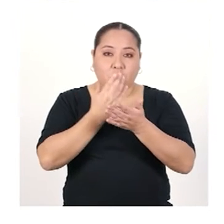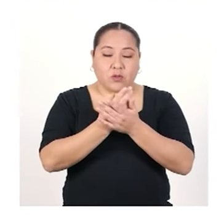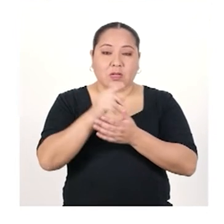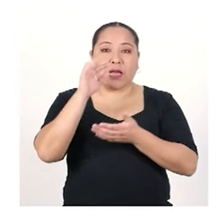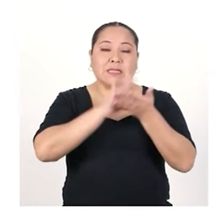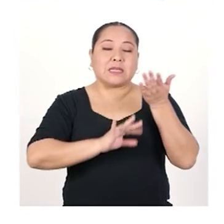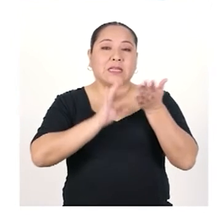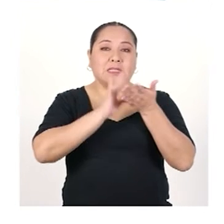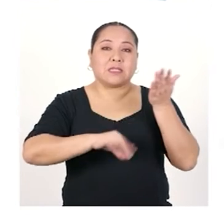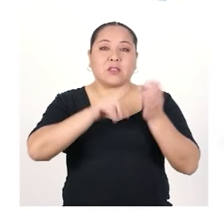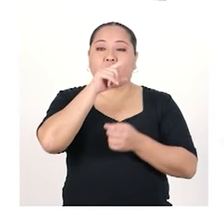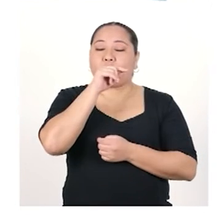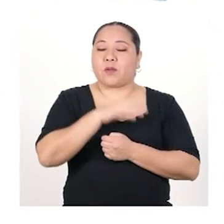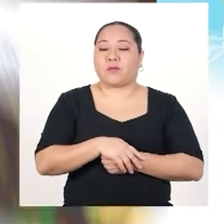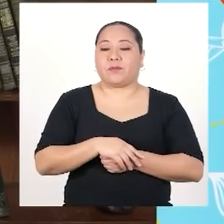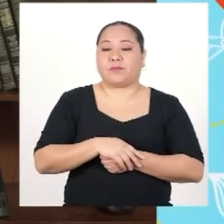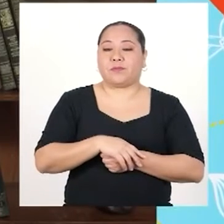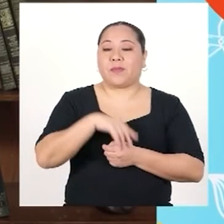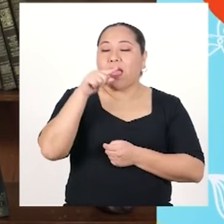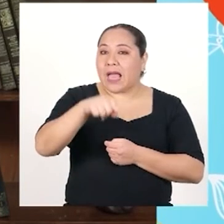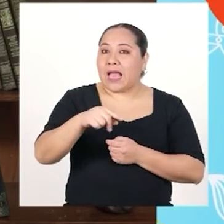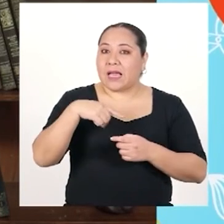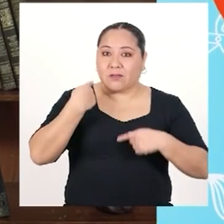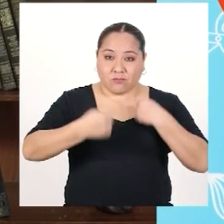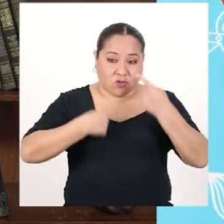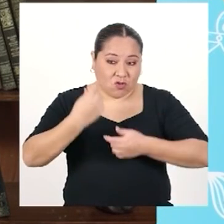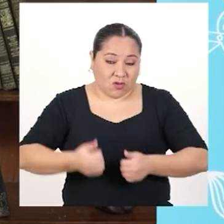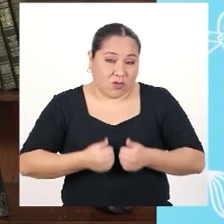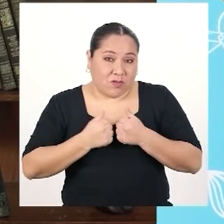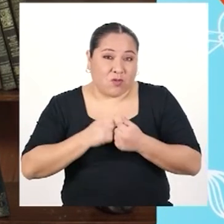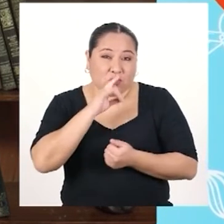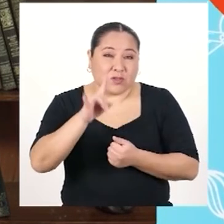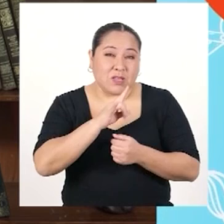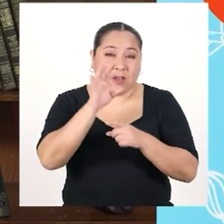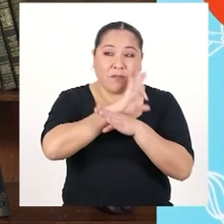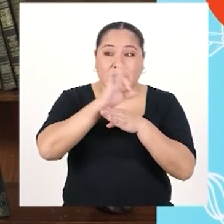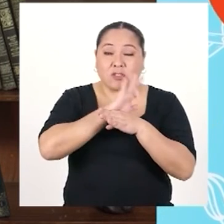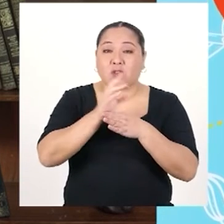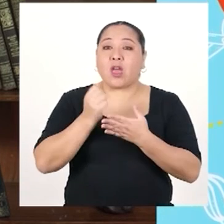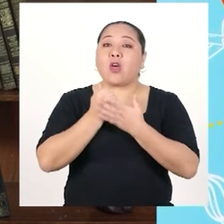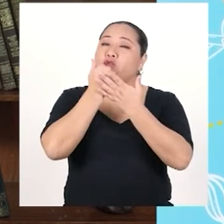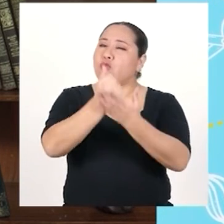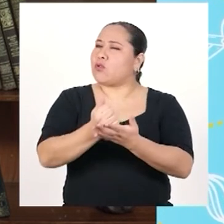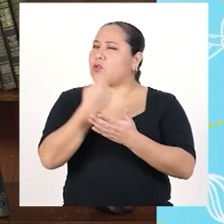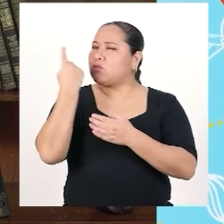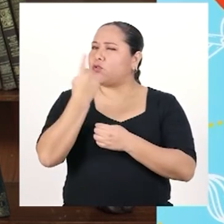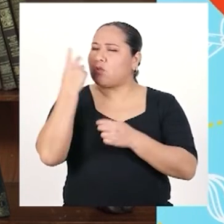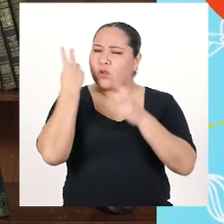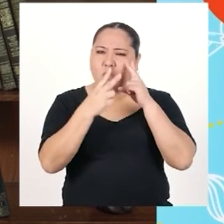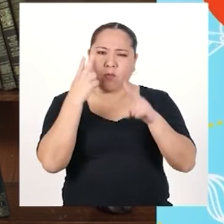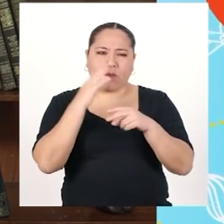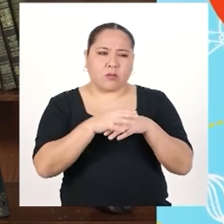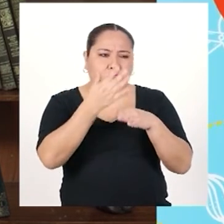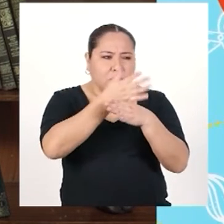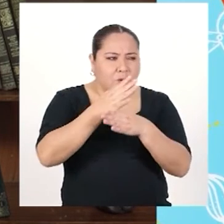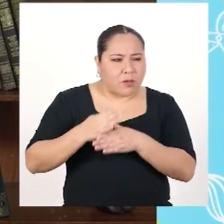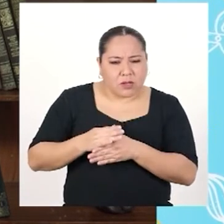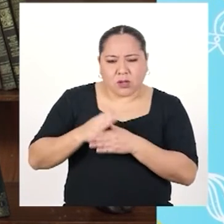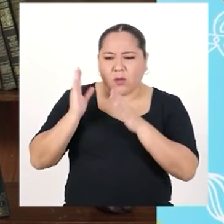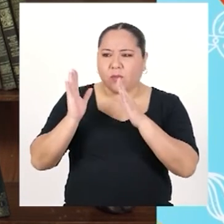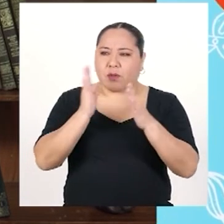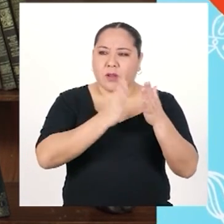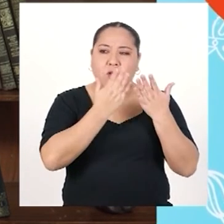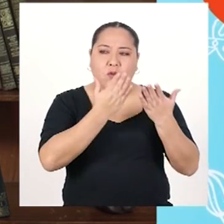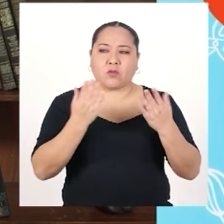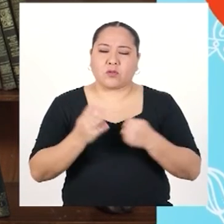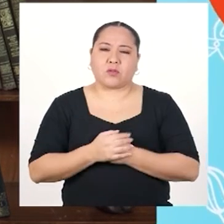provee la sangrecita de pollo. En nuestra vida diaria, usar fracciones nos ayuda no solo a lidiar con repartir